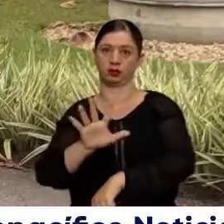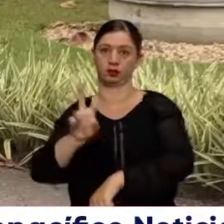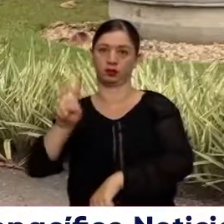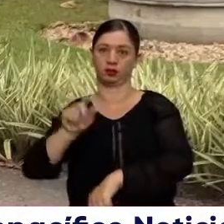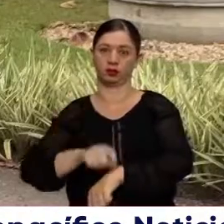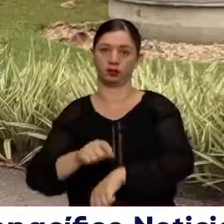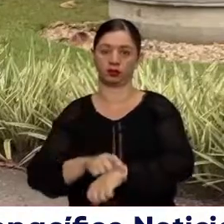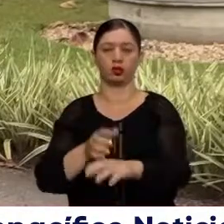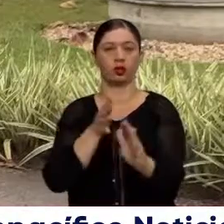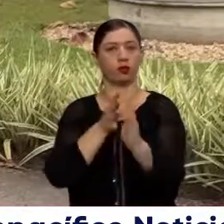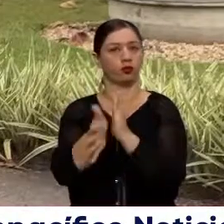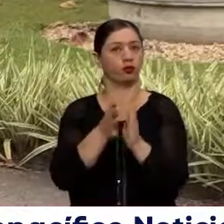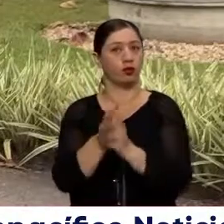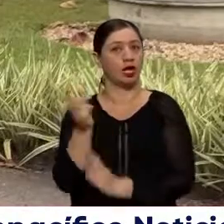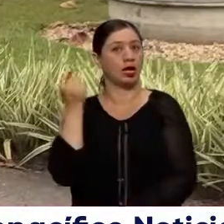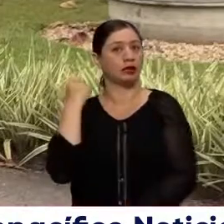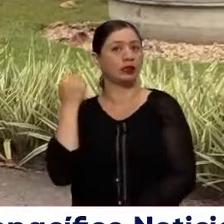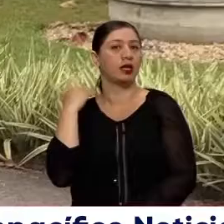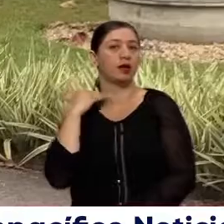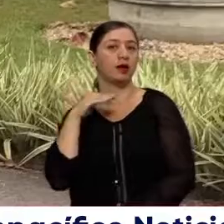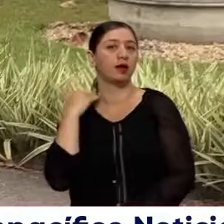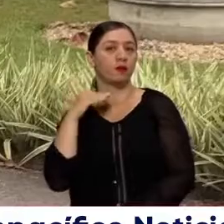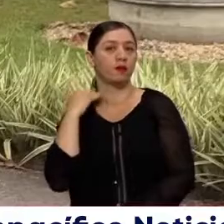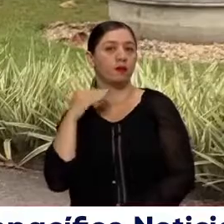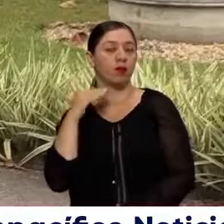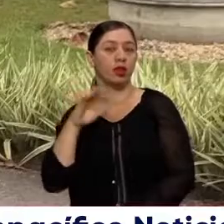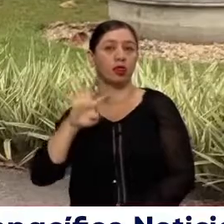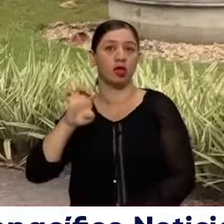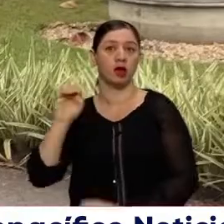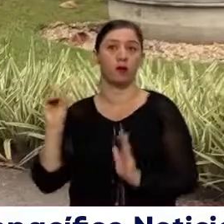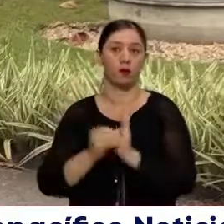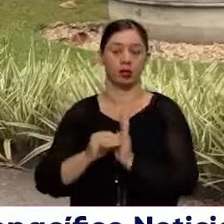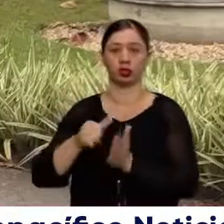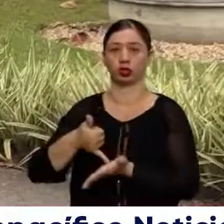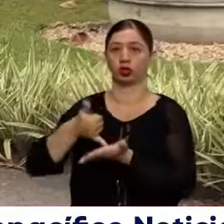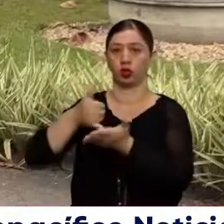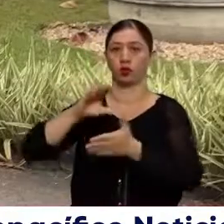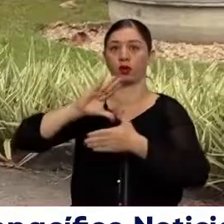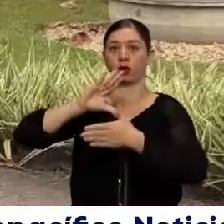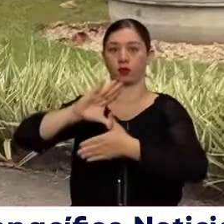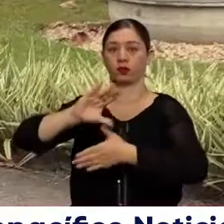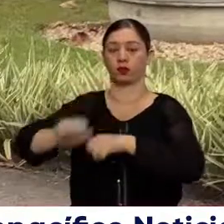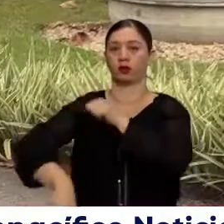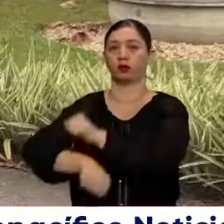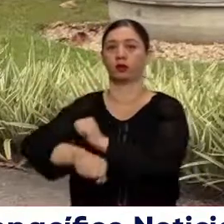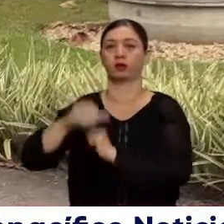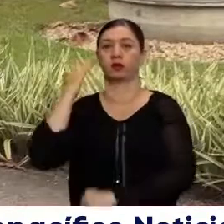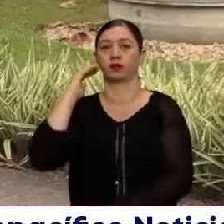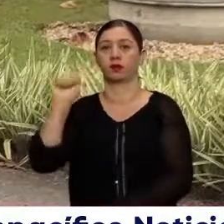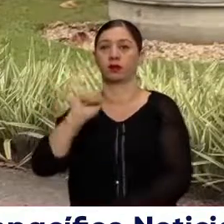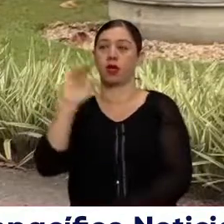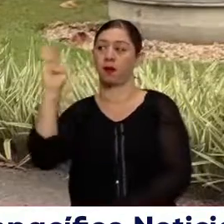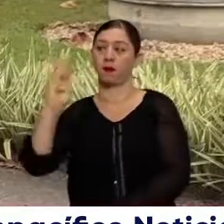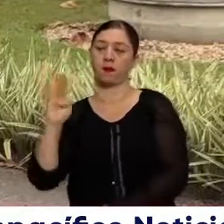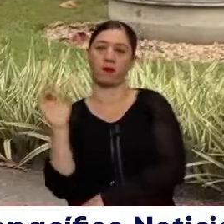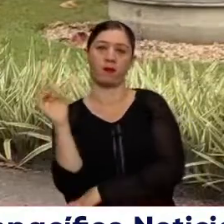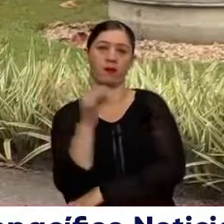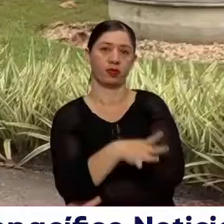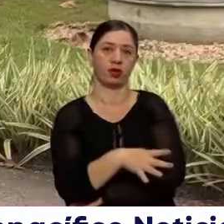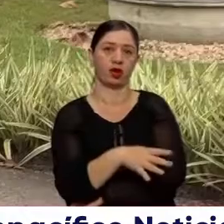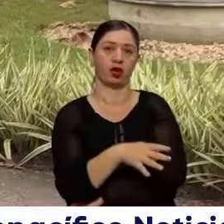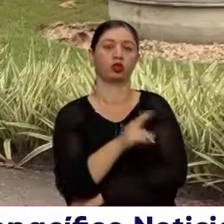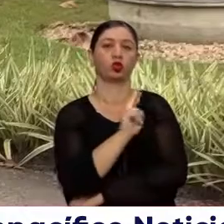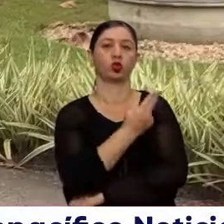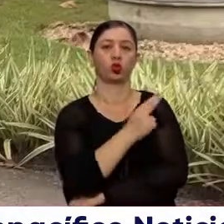7:52 como dato informativo, ayer en Armenia, en desarrollo de la novena edición de la Copa América Femenina 2022, Brasil superó 3-0